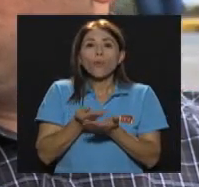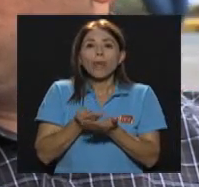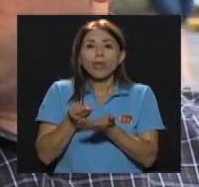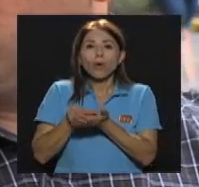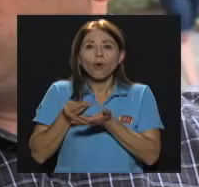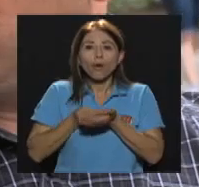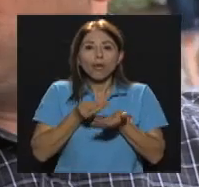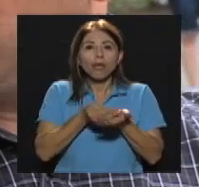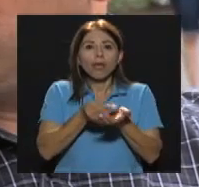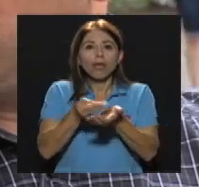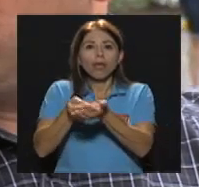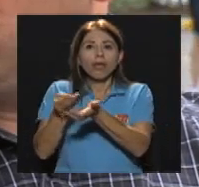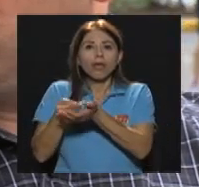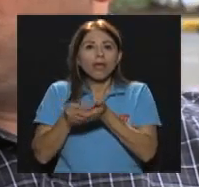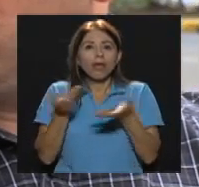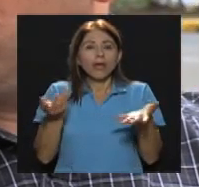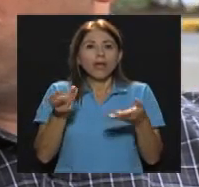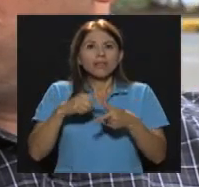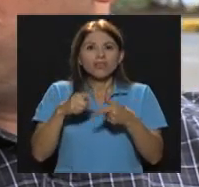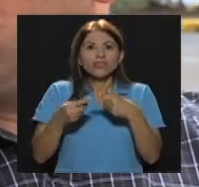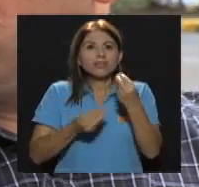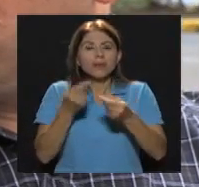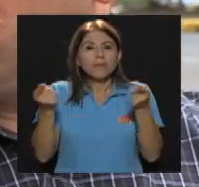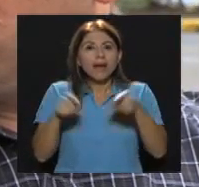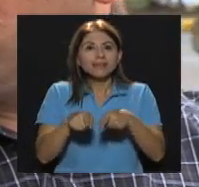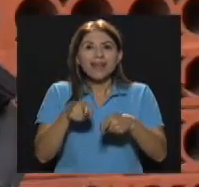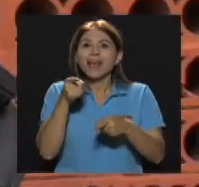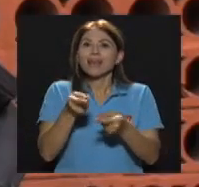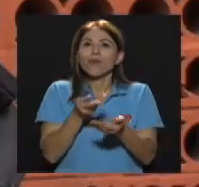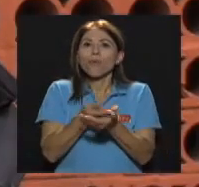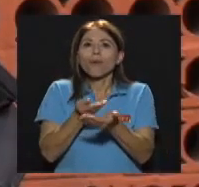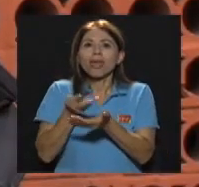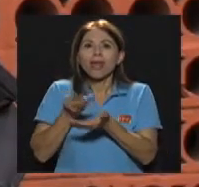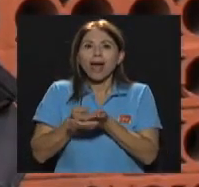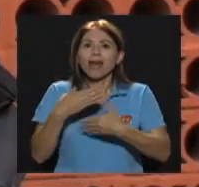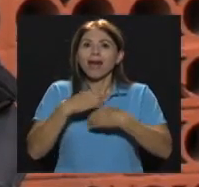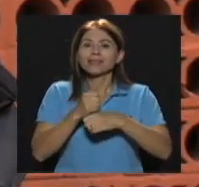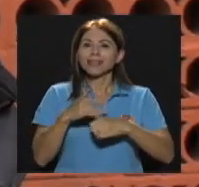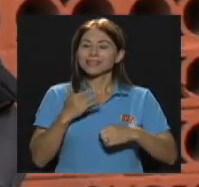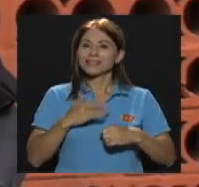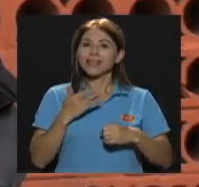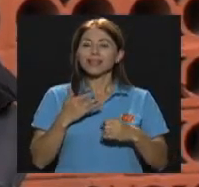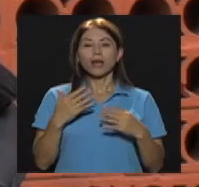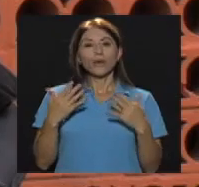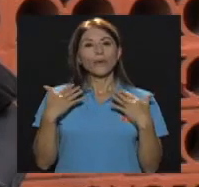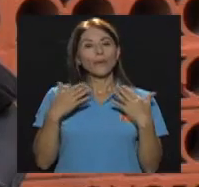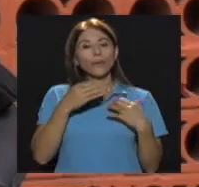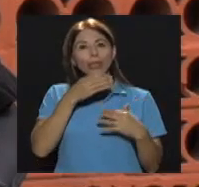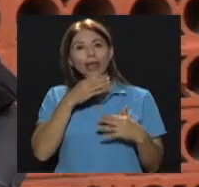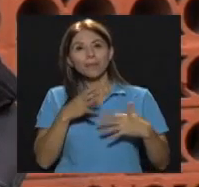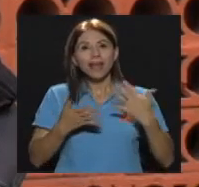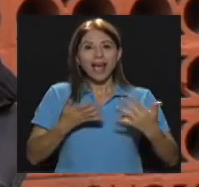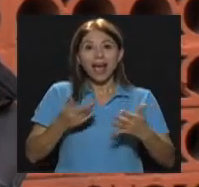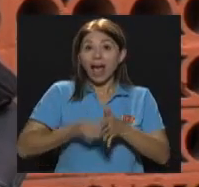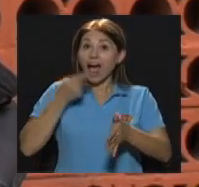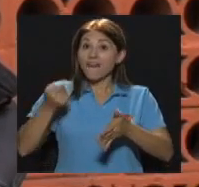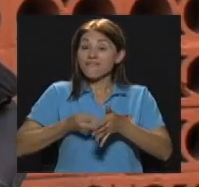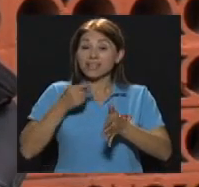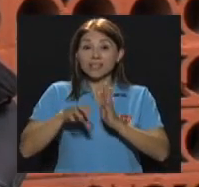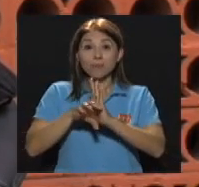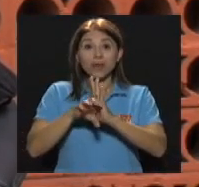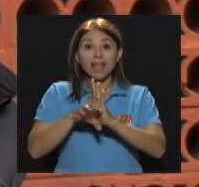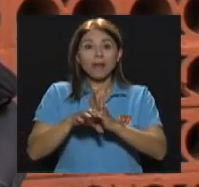hace que se produzca una sensación térmica. Es decir, a veces la temperatura no es tan alta, pero como nuestras